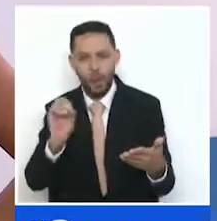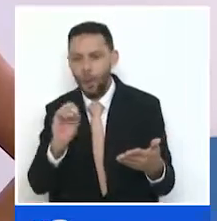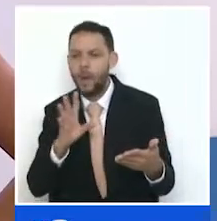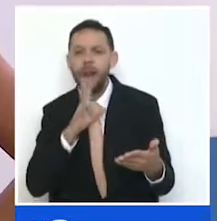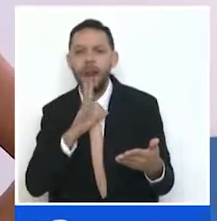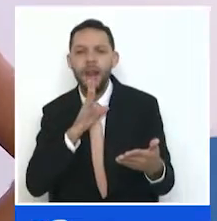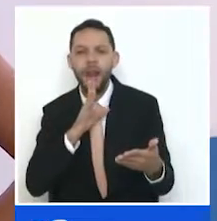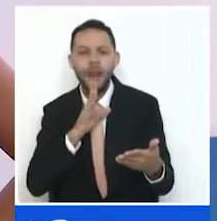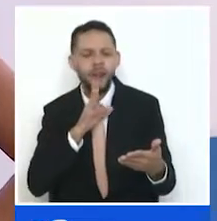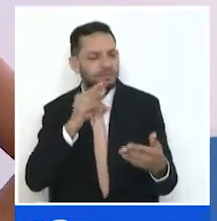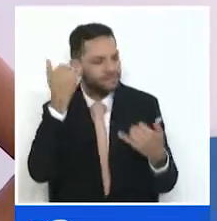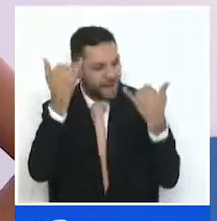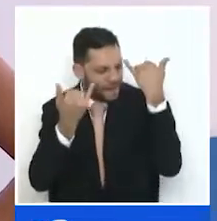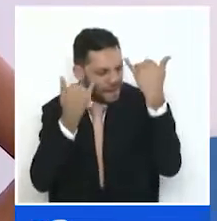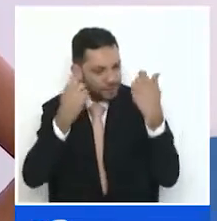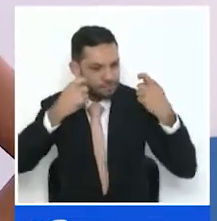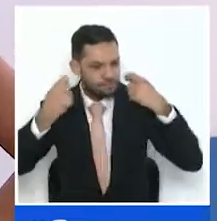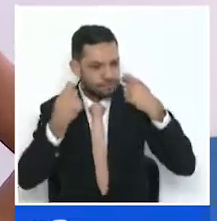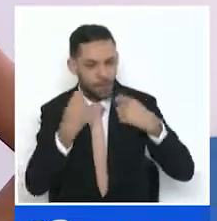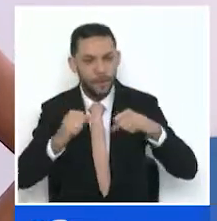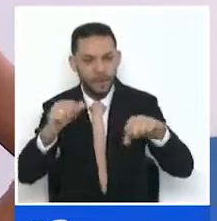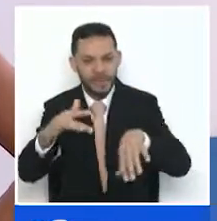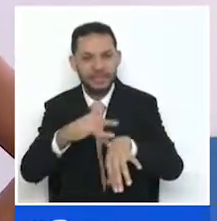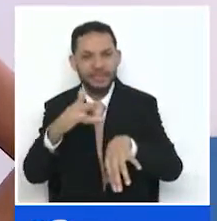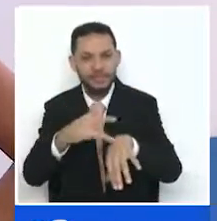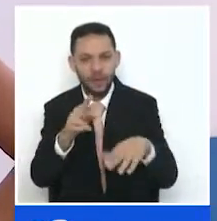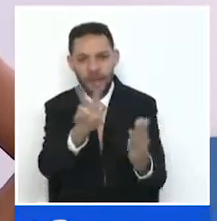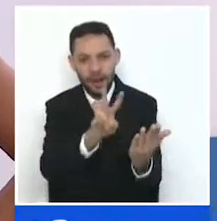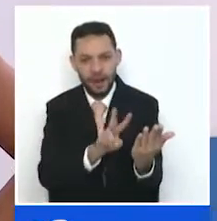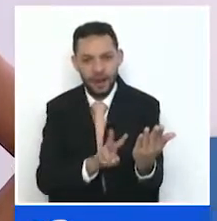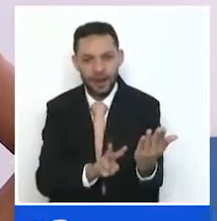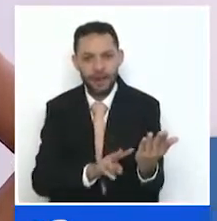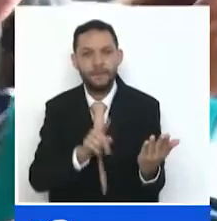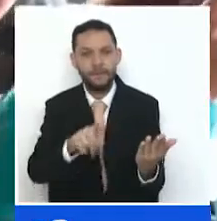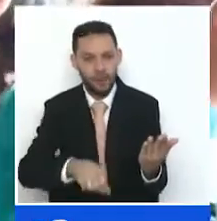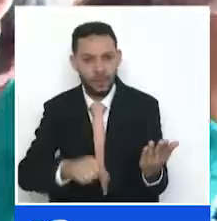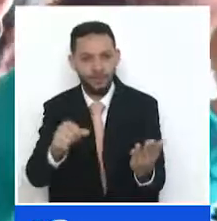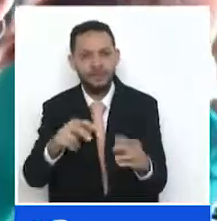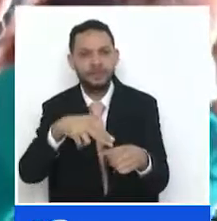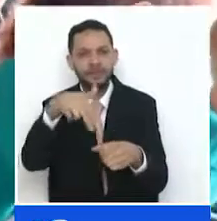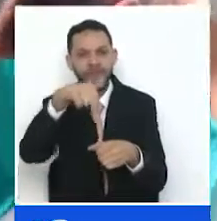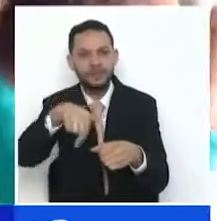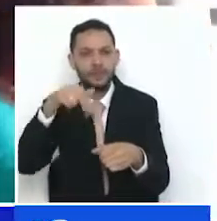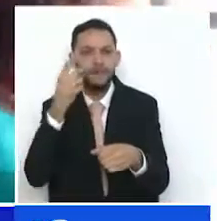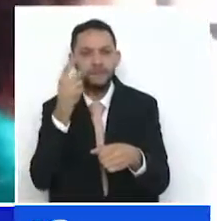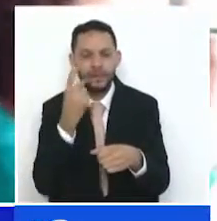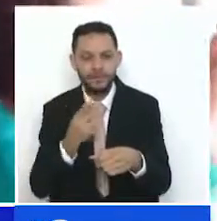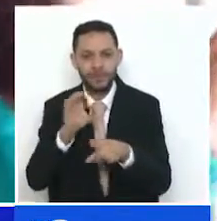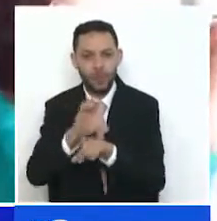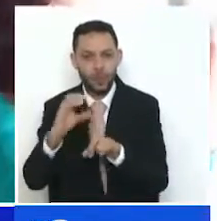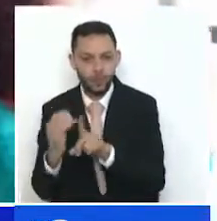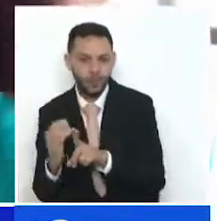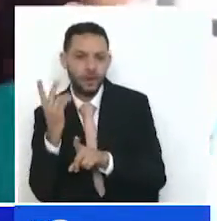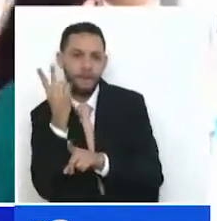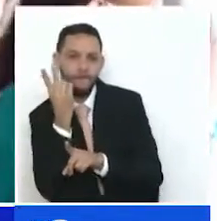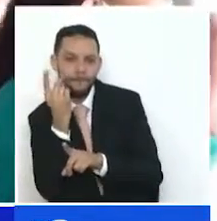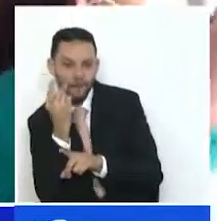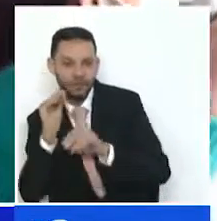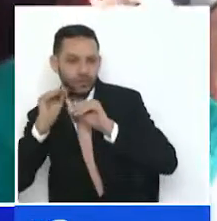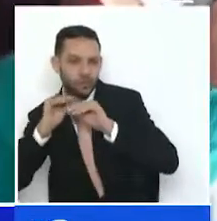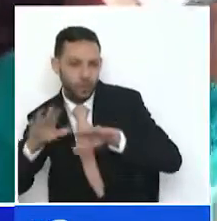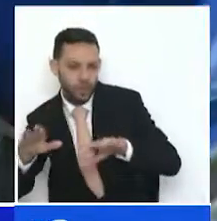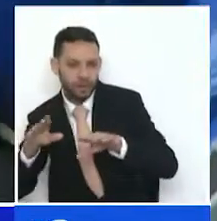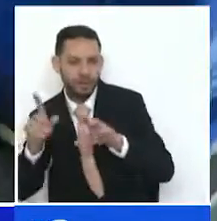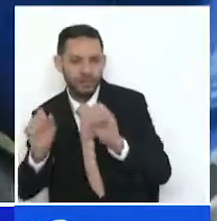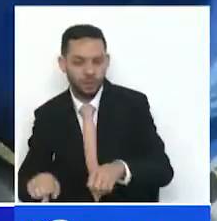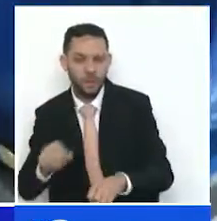que busca incentivar los hábitos de lectura en los pereiranos. La Secretaría de Cultura de Pereira, a través de la Biblioteca Municipal Ramón